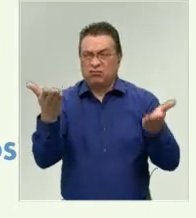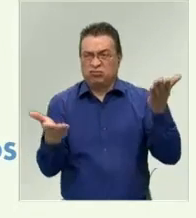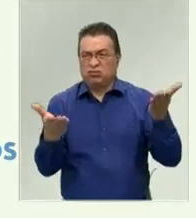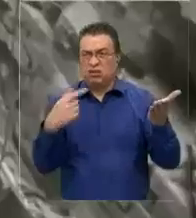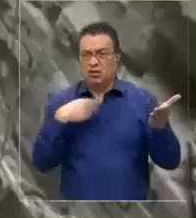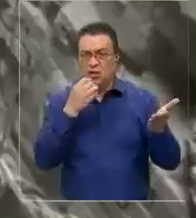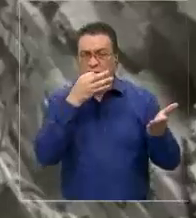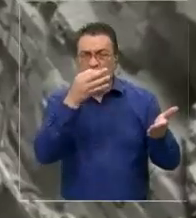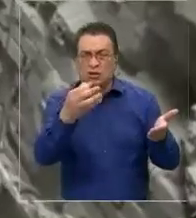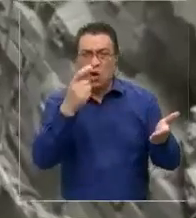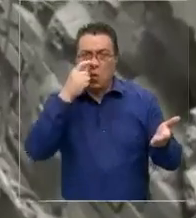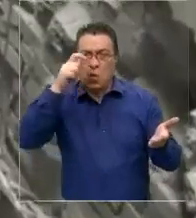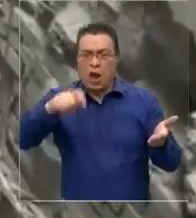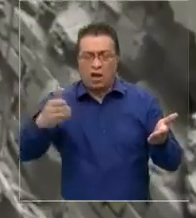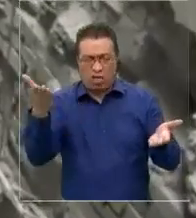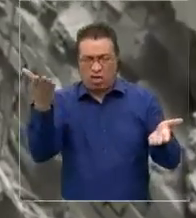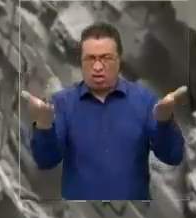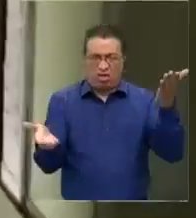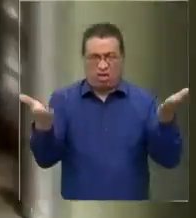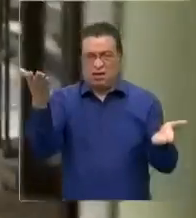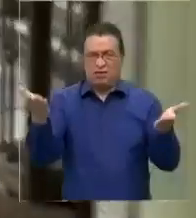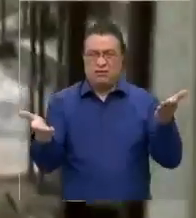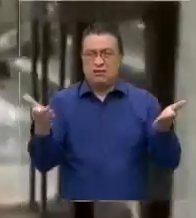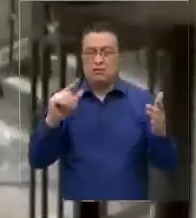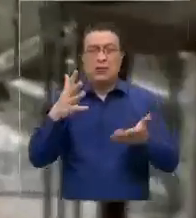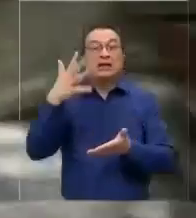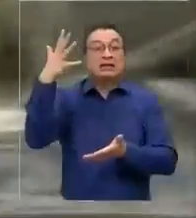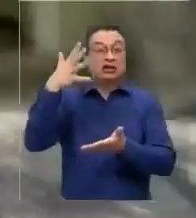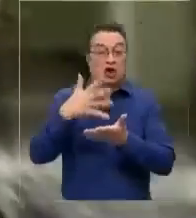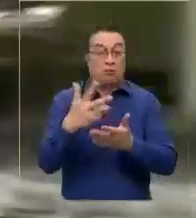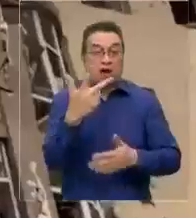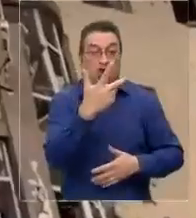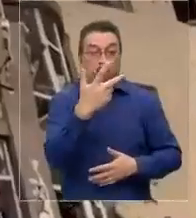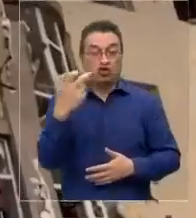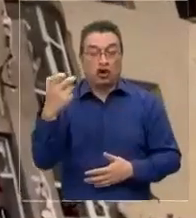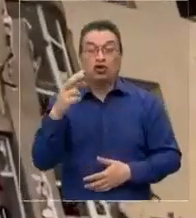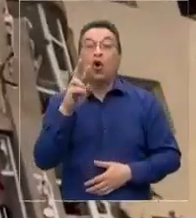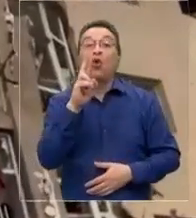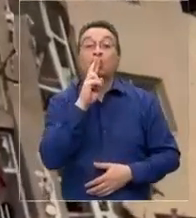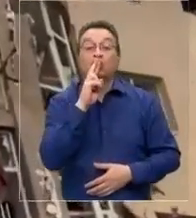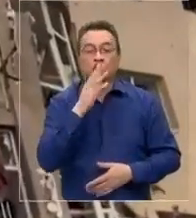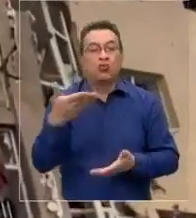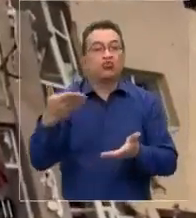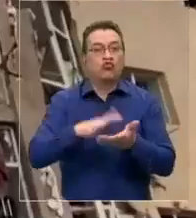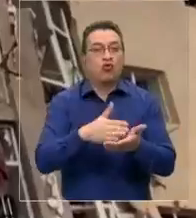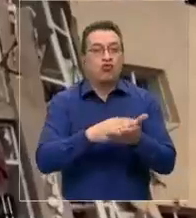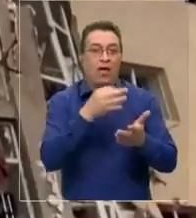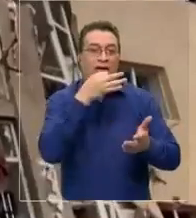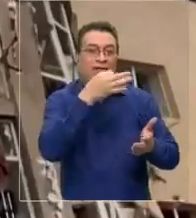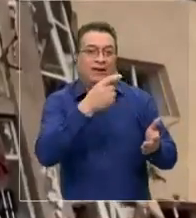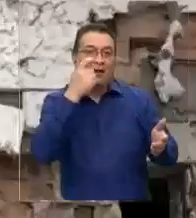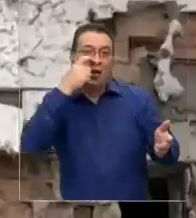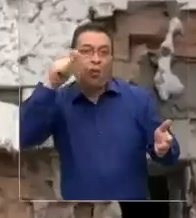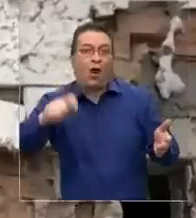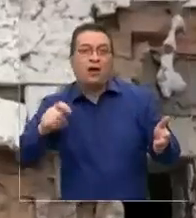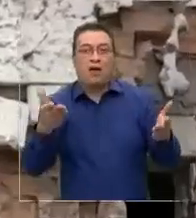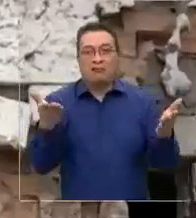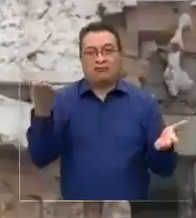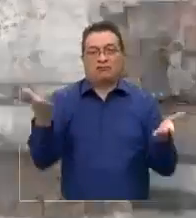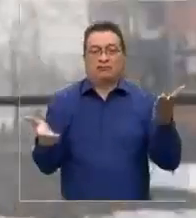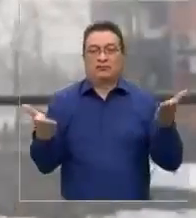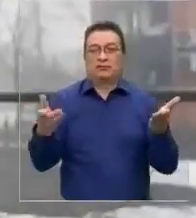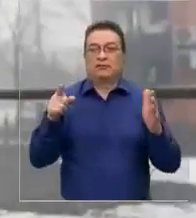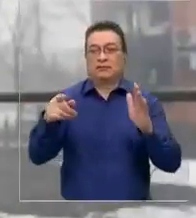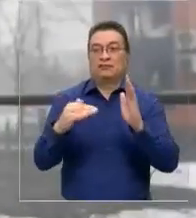lo que reporta Ucrania, donde según ellos 5.800 soldados rusos han perdido la vida en el combate.